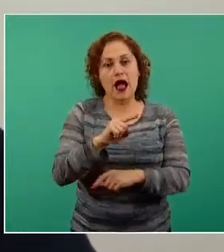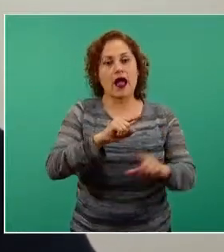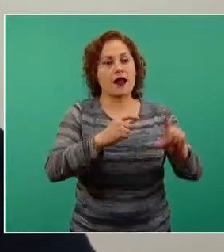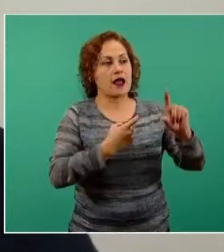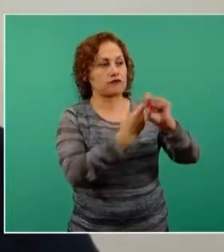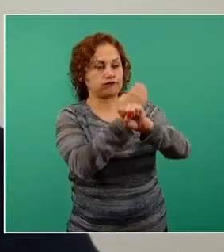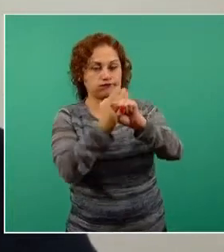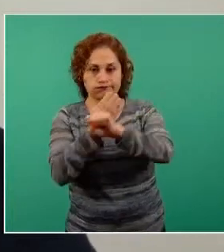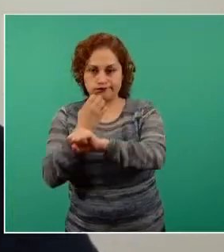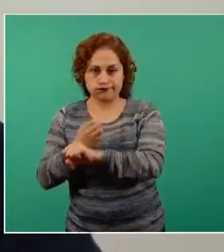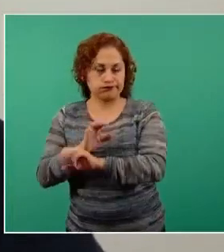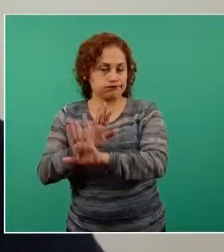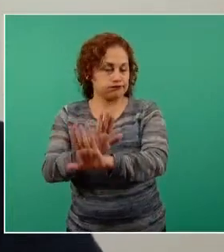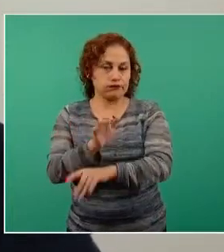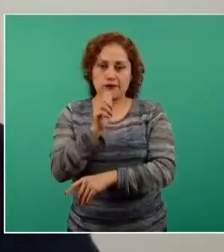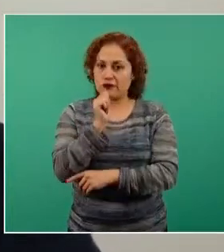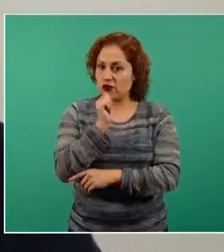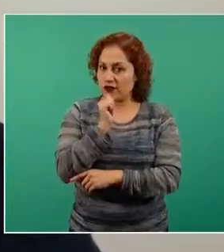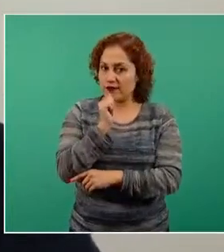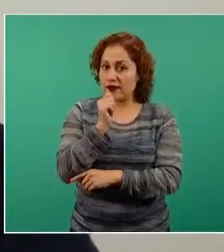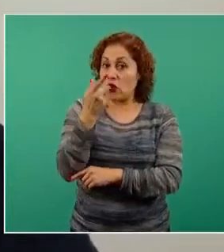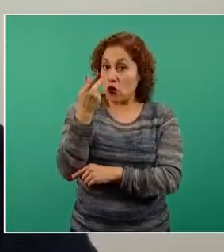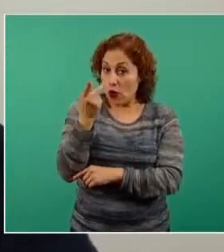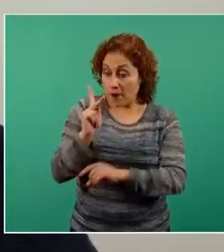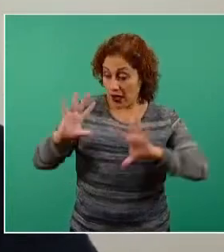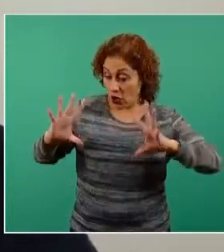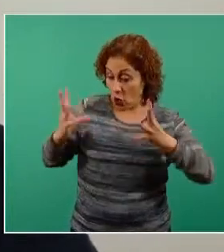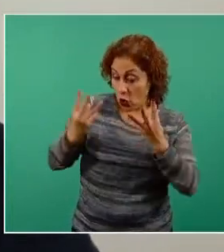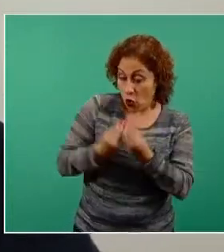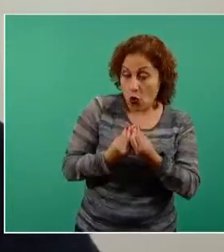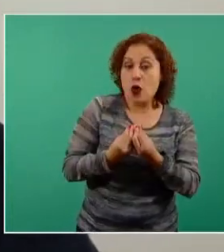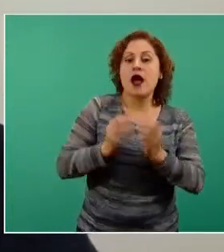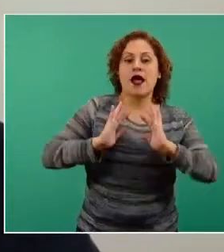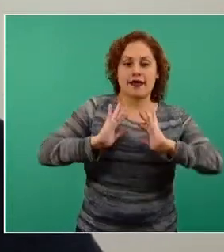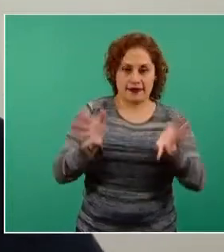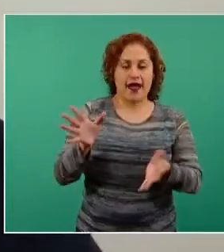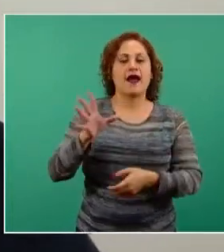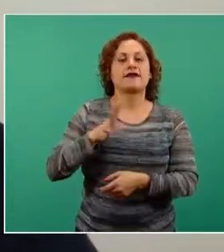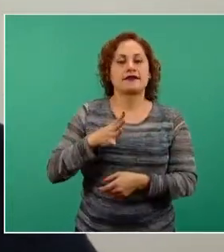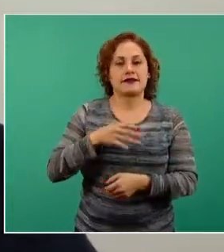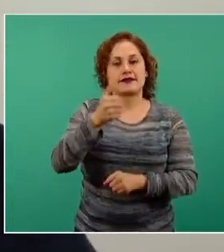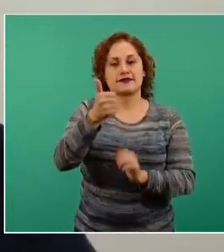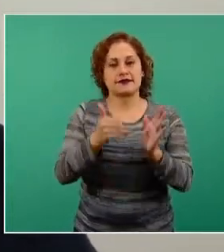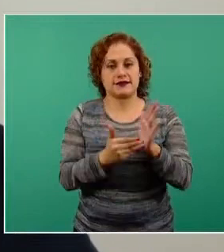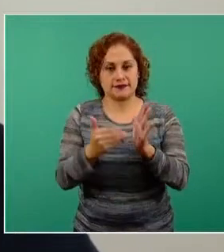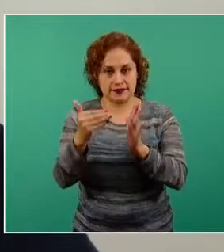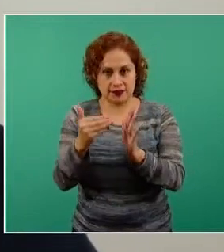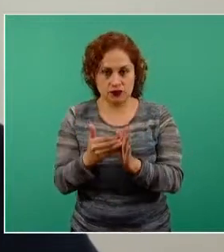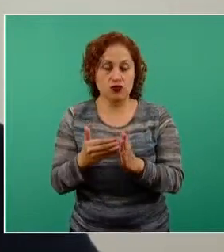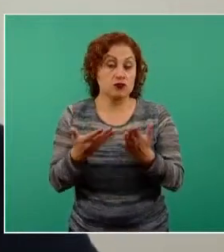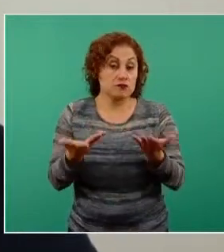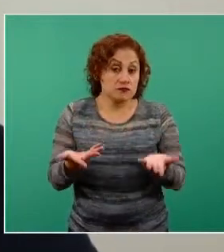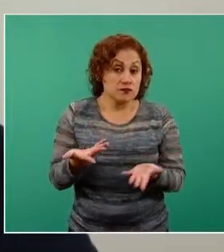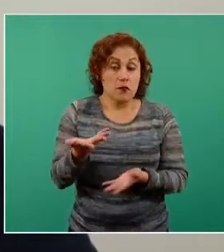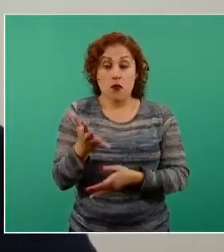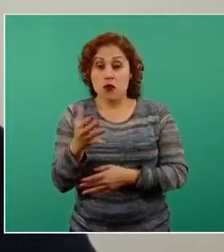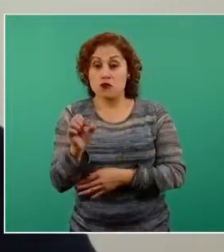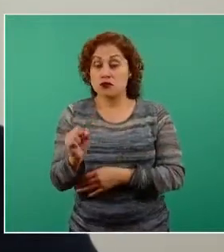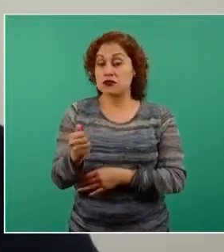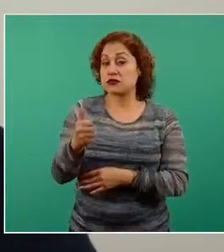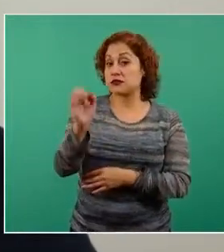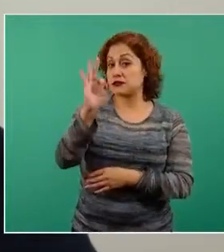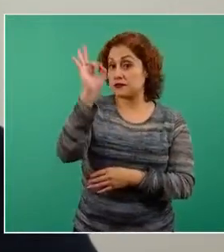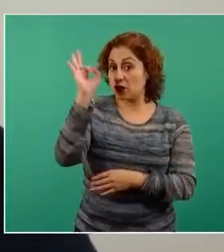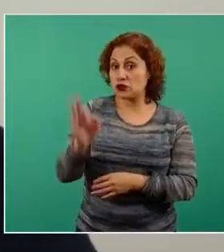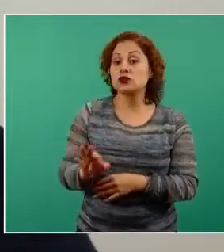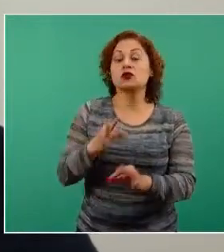así, contemplando ya este 1.000.000 en la totalidad de dosis recibidas, estamos hablando que 2/3 partes de la totalidad de dosis ha sido